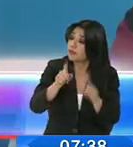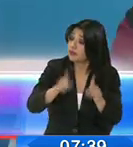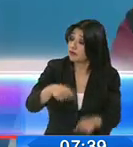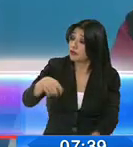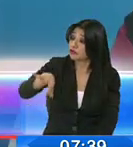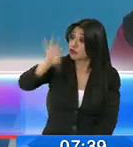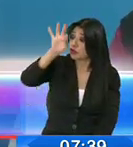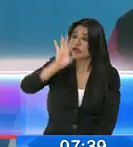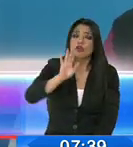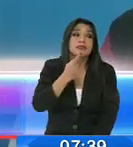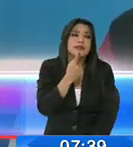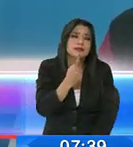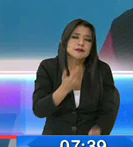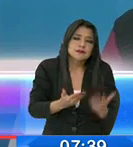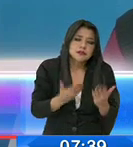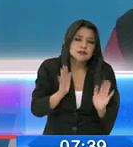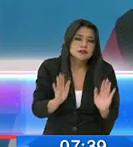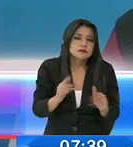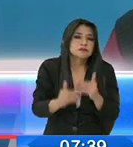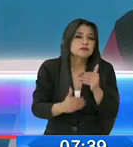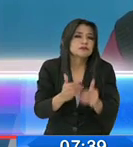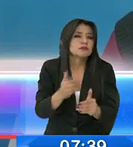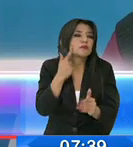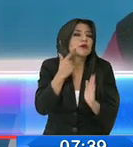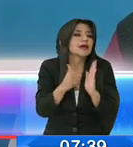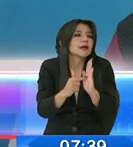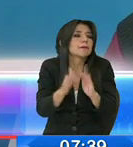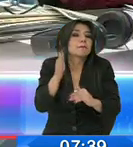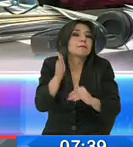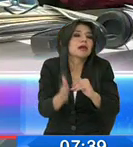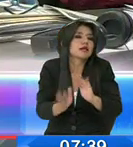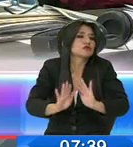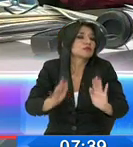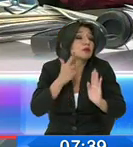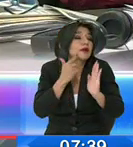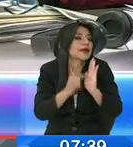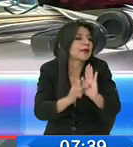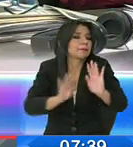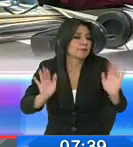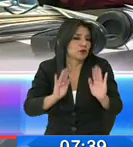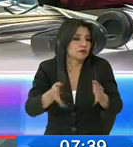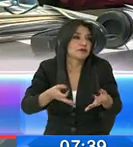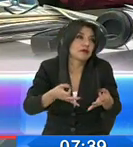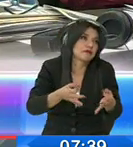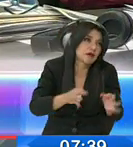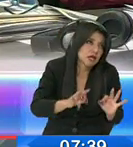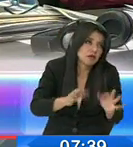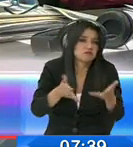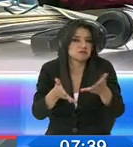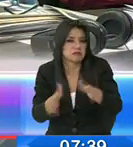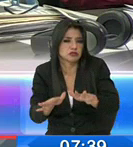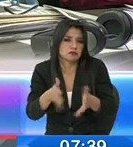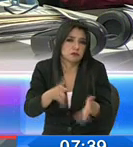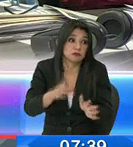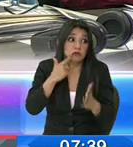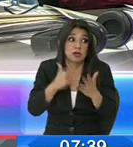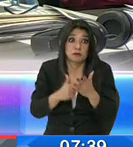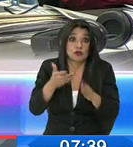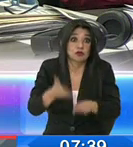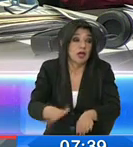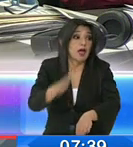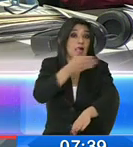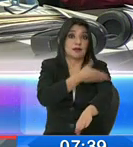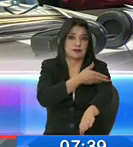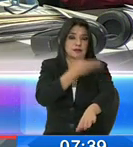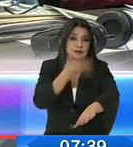el digo digo digo por digo digo por poner unos plazos que son realistas obviamente si es que si es que